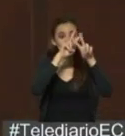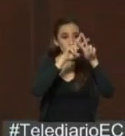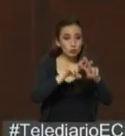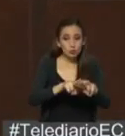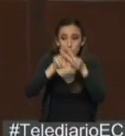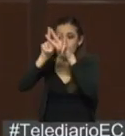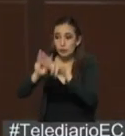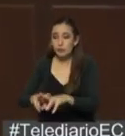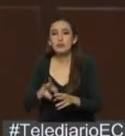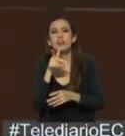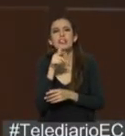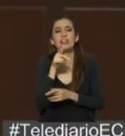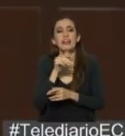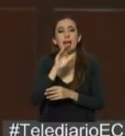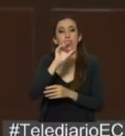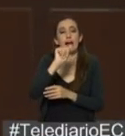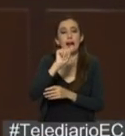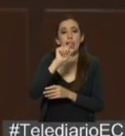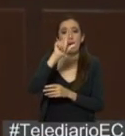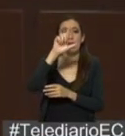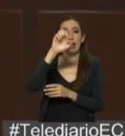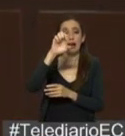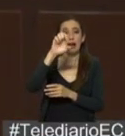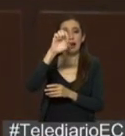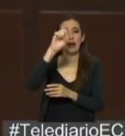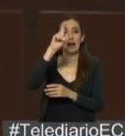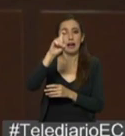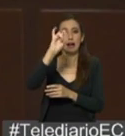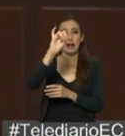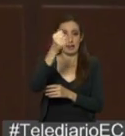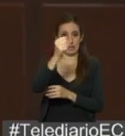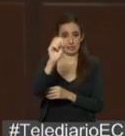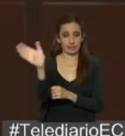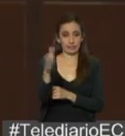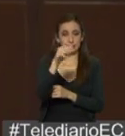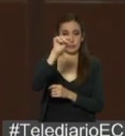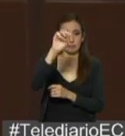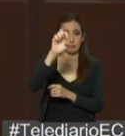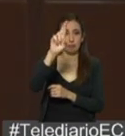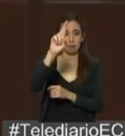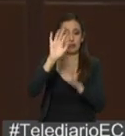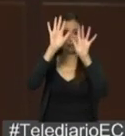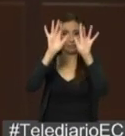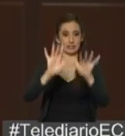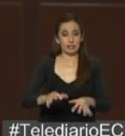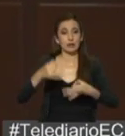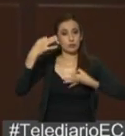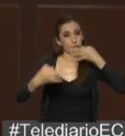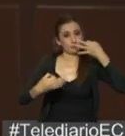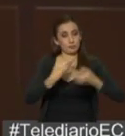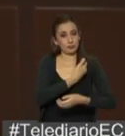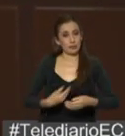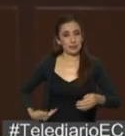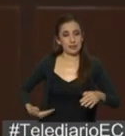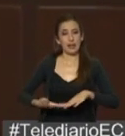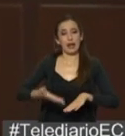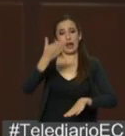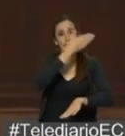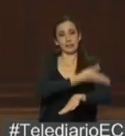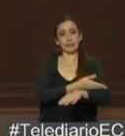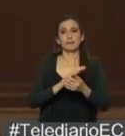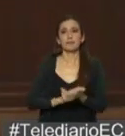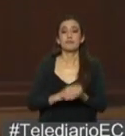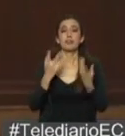otros exfuncionarios del anterior gobierno. Entre los testimonios que resultaron claves están los de la exasesora de